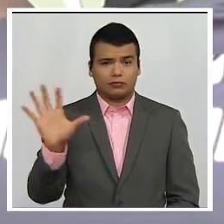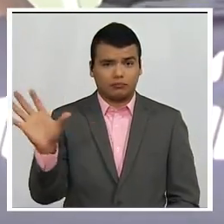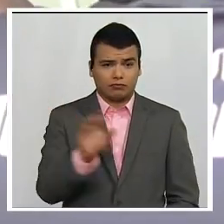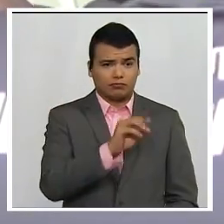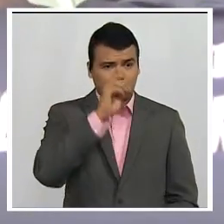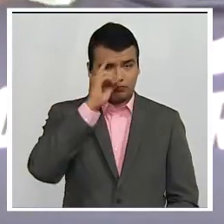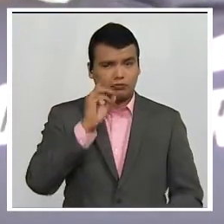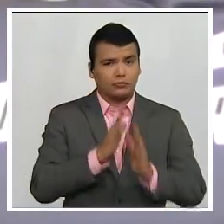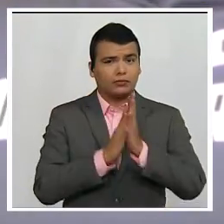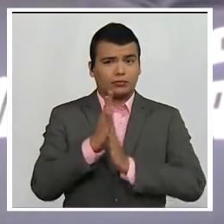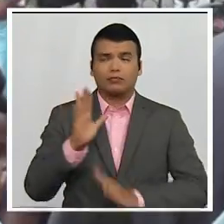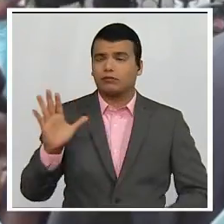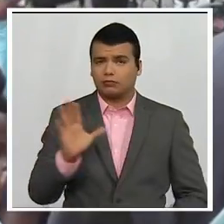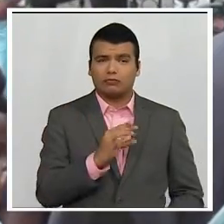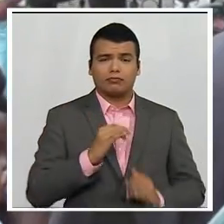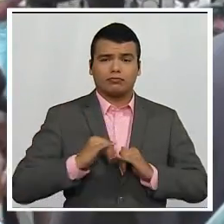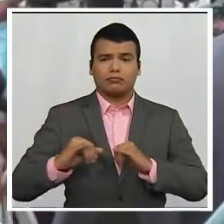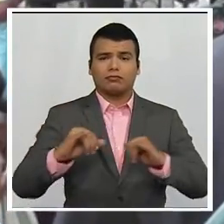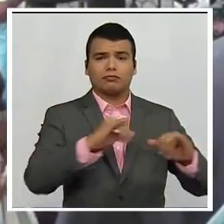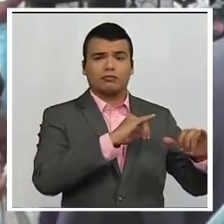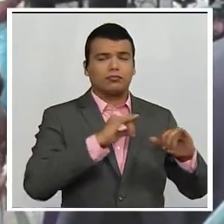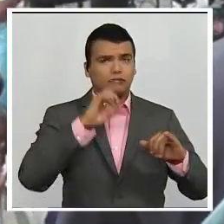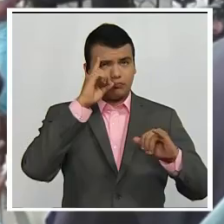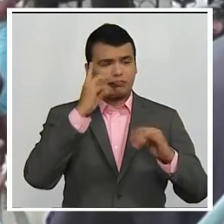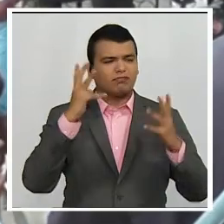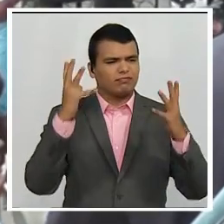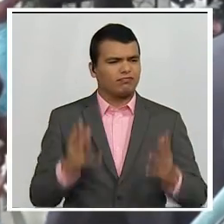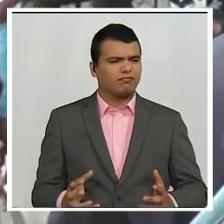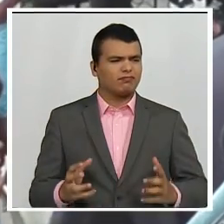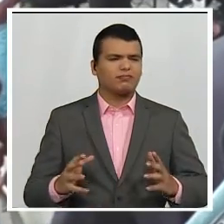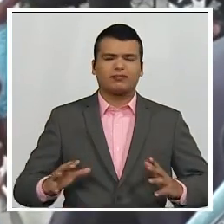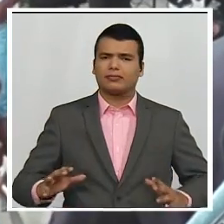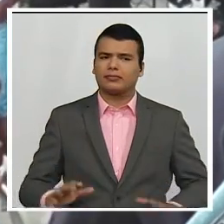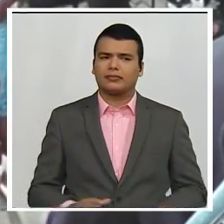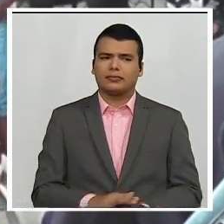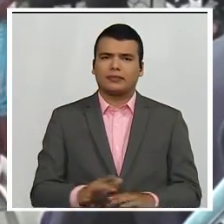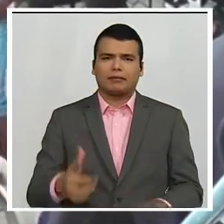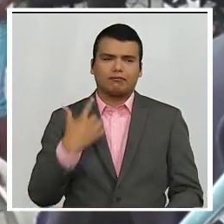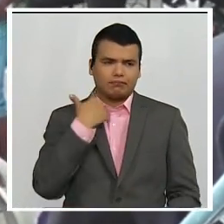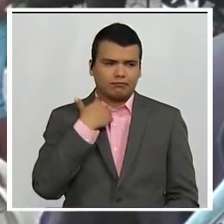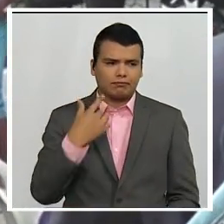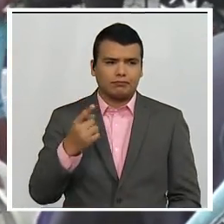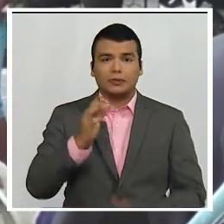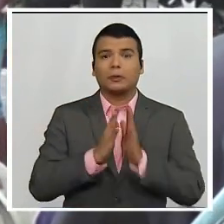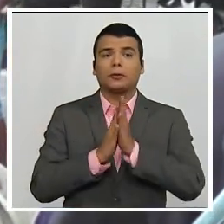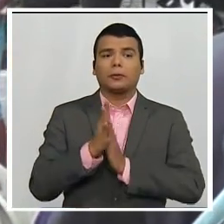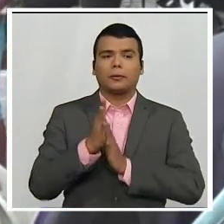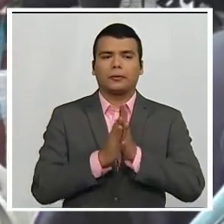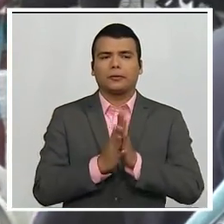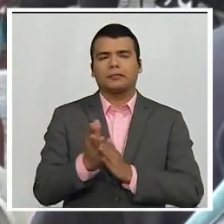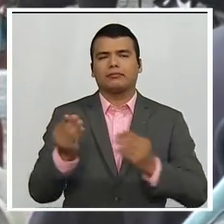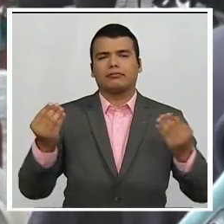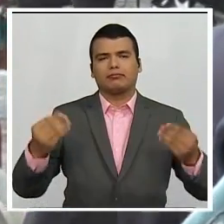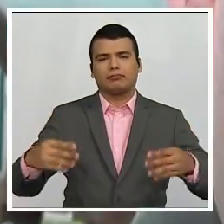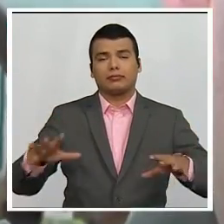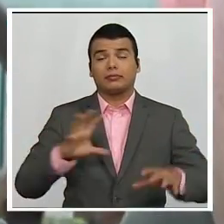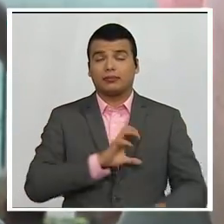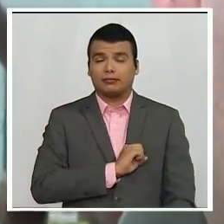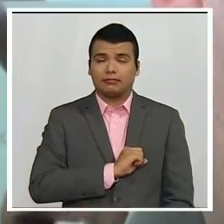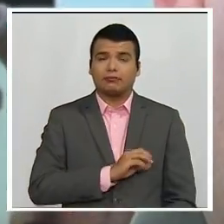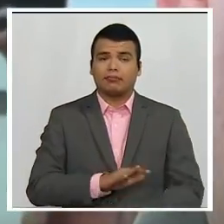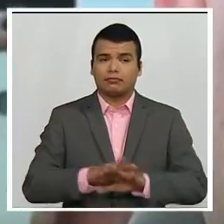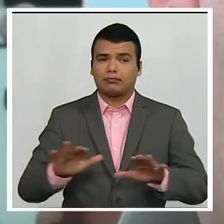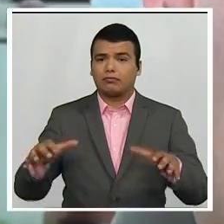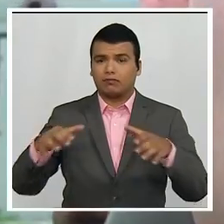sí señor como todos nosotros y pues por esto le dañaron al soñar al amigo y no qué dolor la